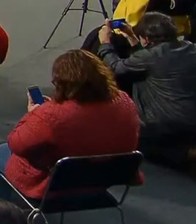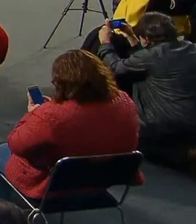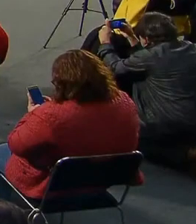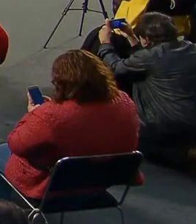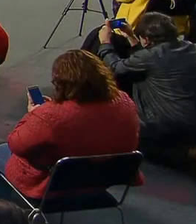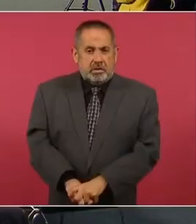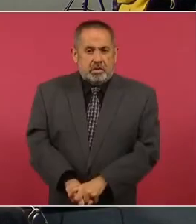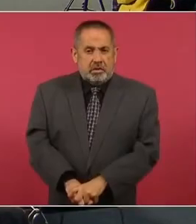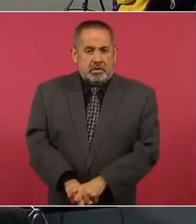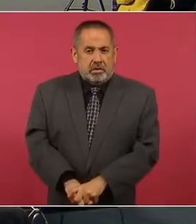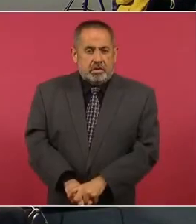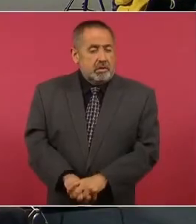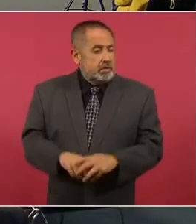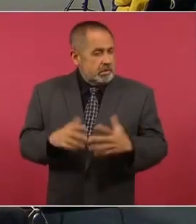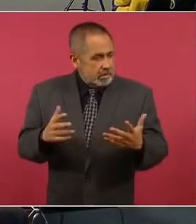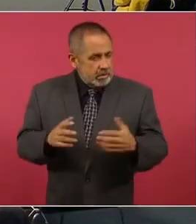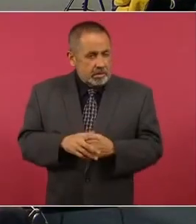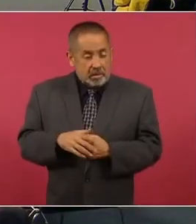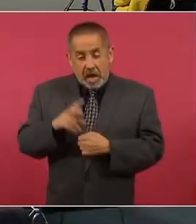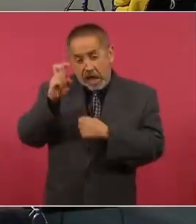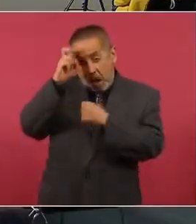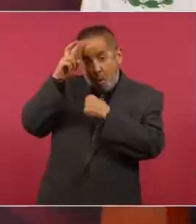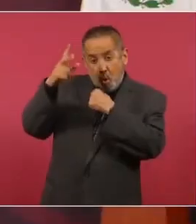los europeos